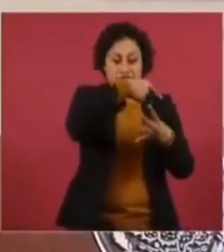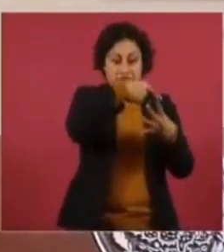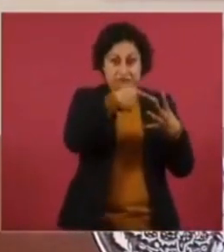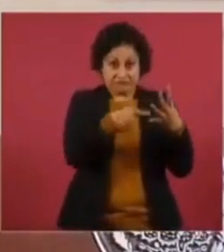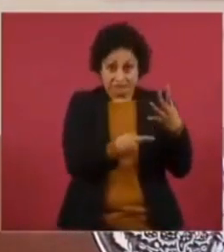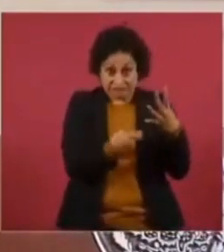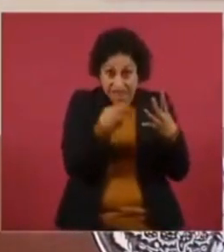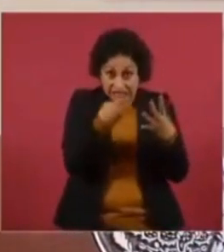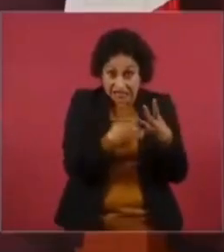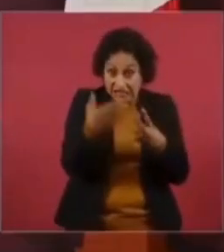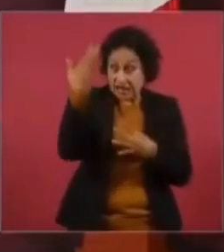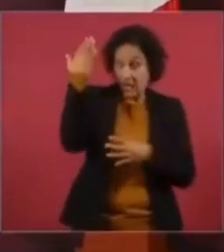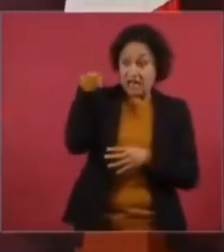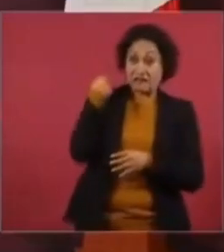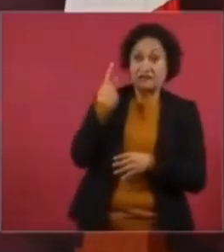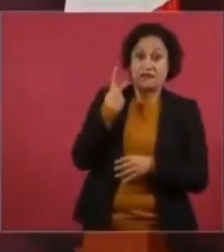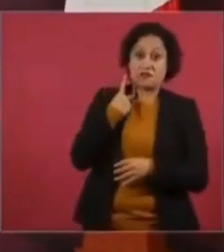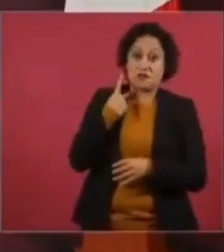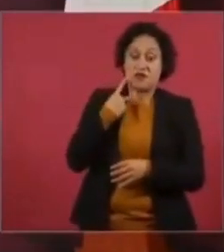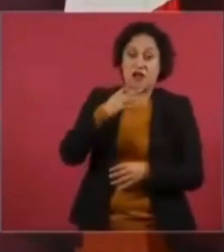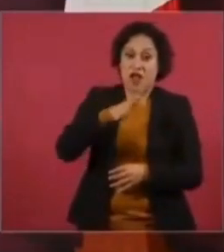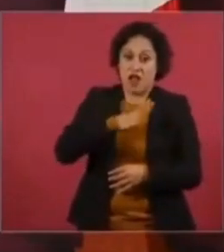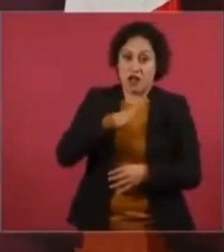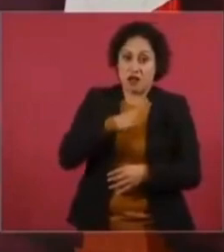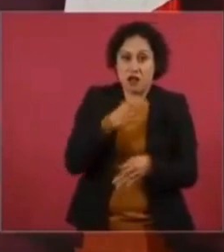política. Por eso somos distintos.